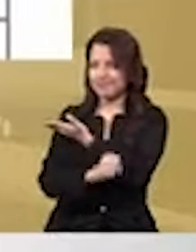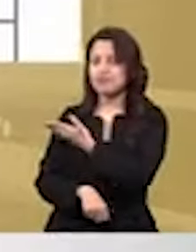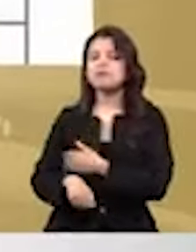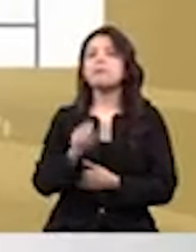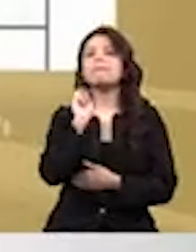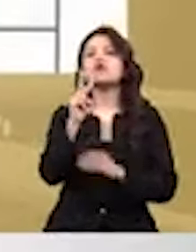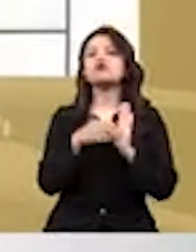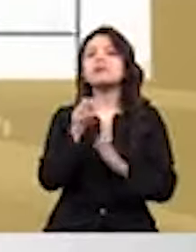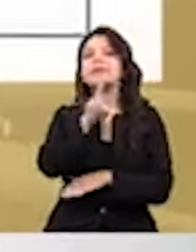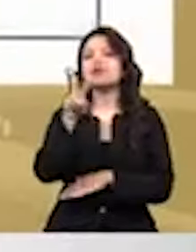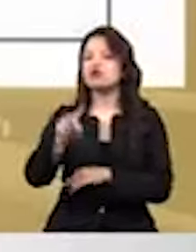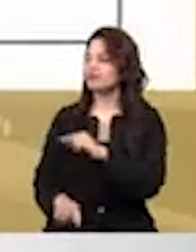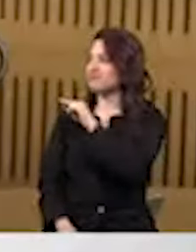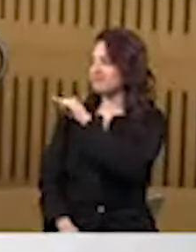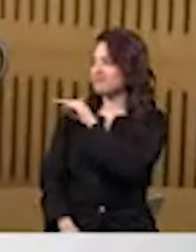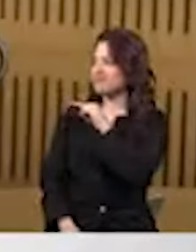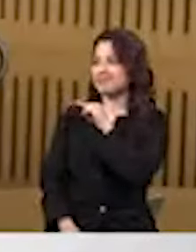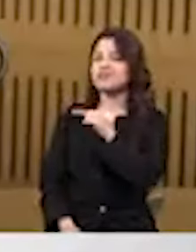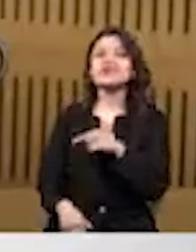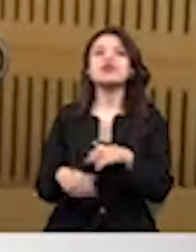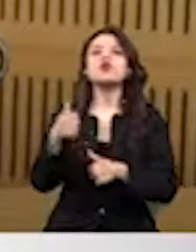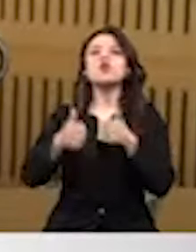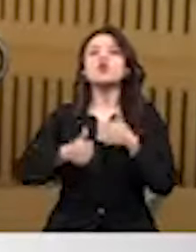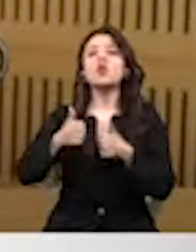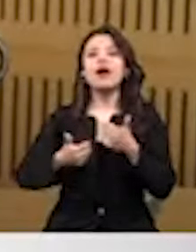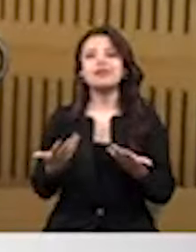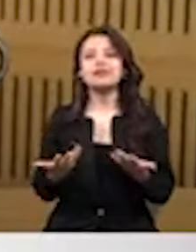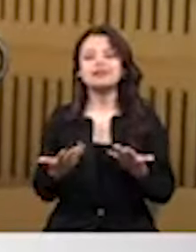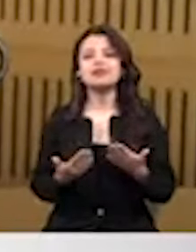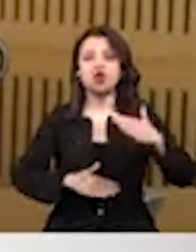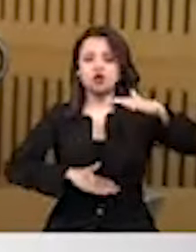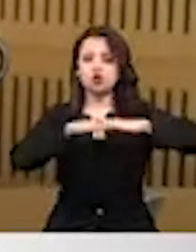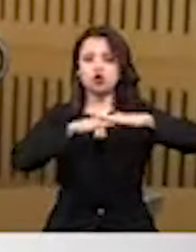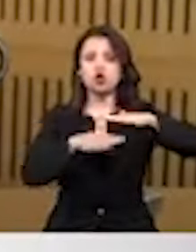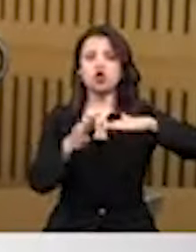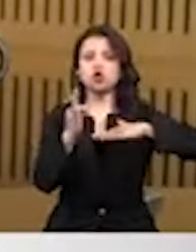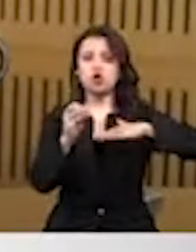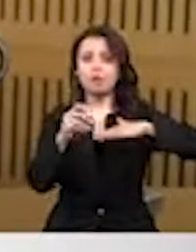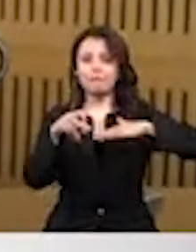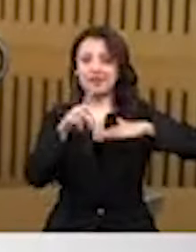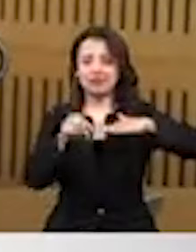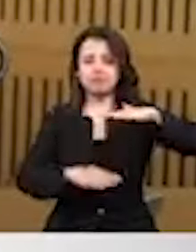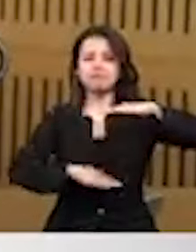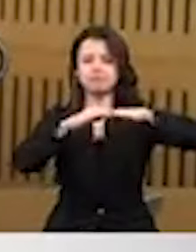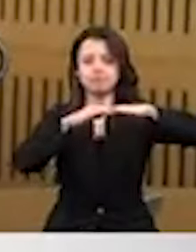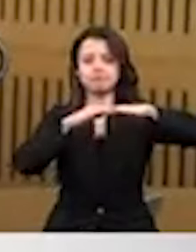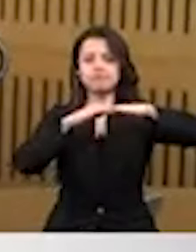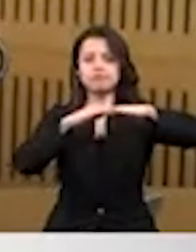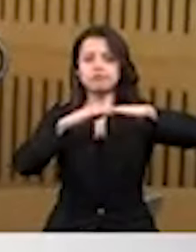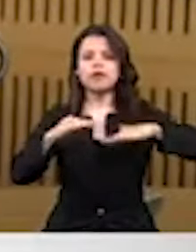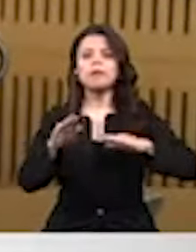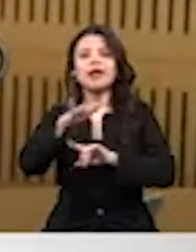año 2022, en donde estableció cuáles eran los topes para los precandidatos presidenciales en